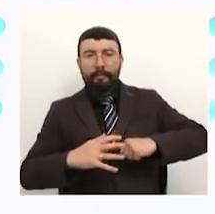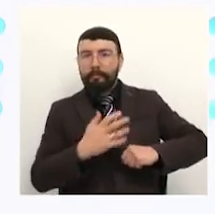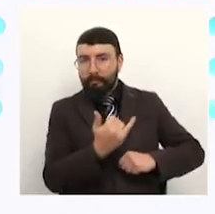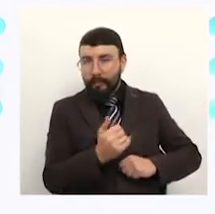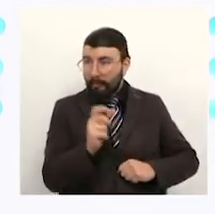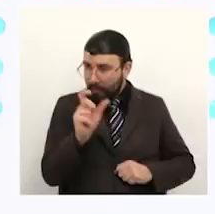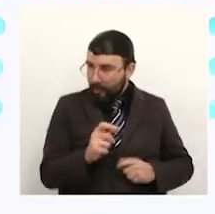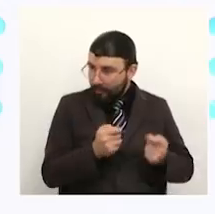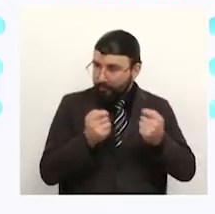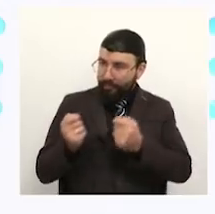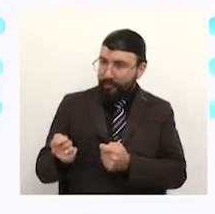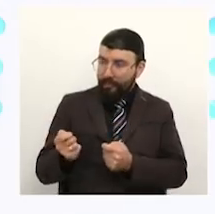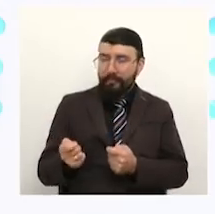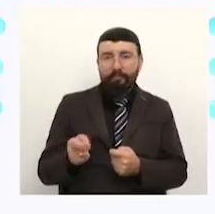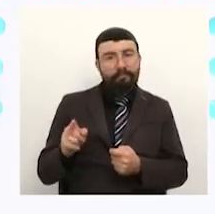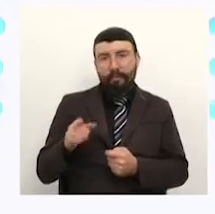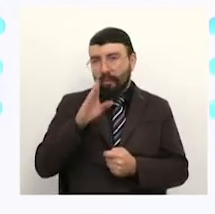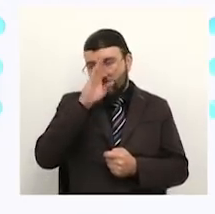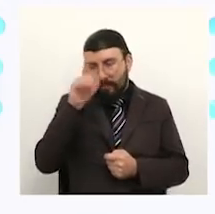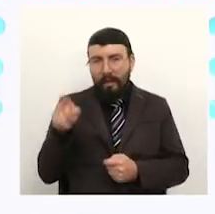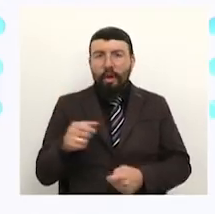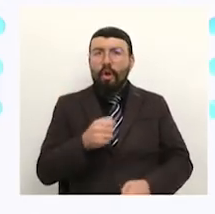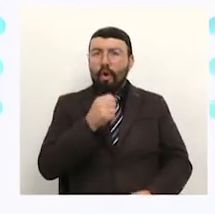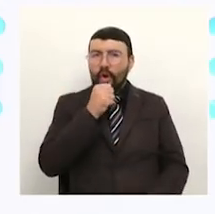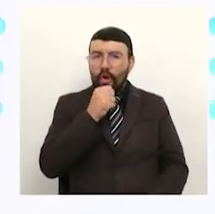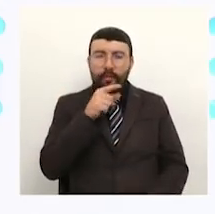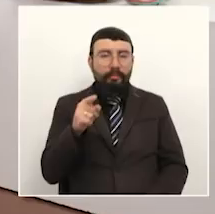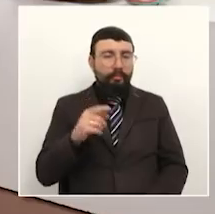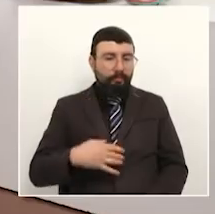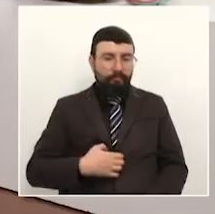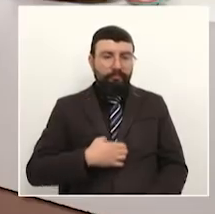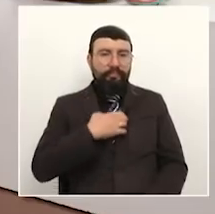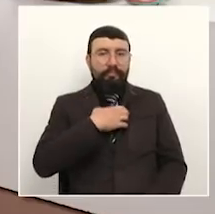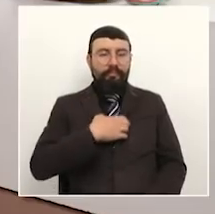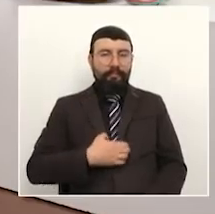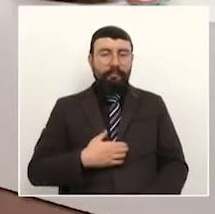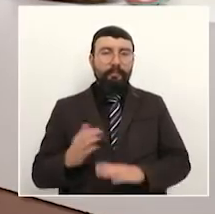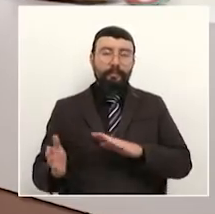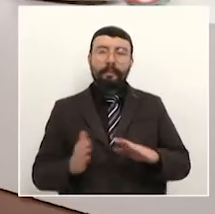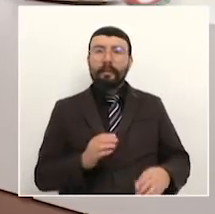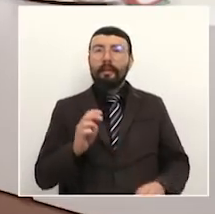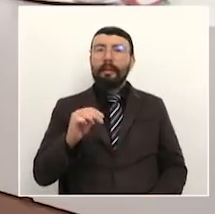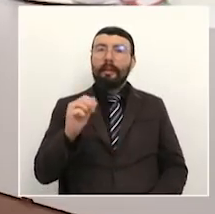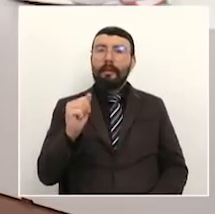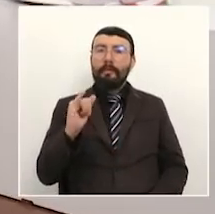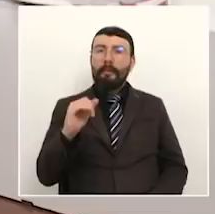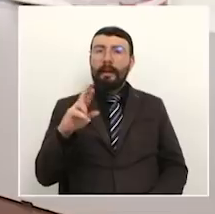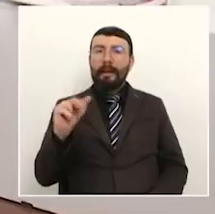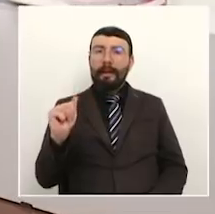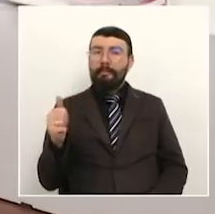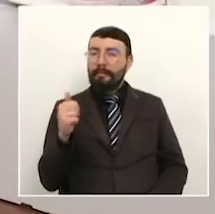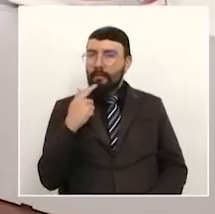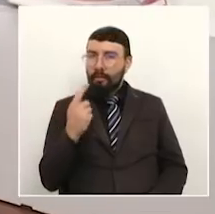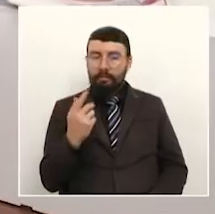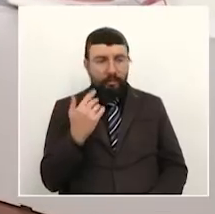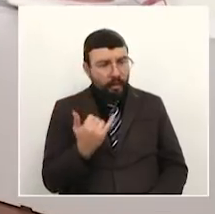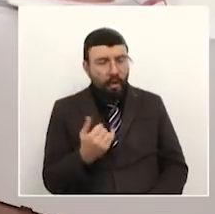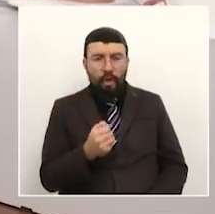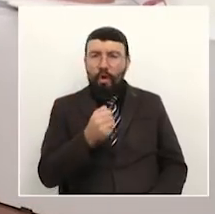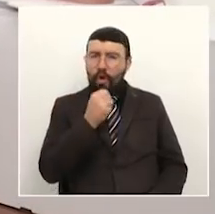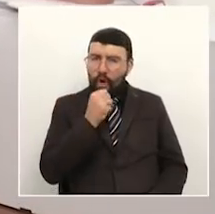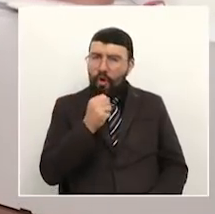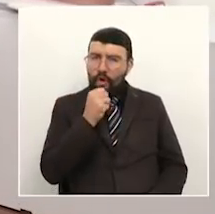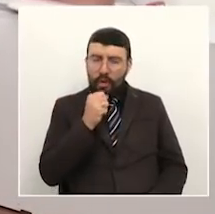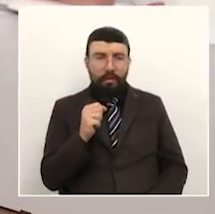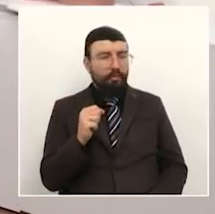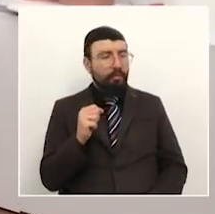paciente es el paciente típico de la tos por reflujo bueno dice mayra patricia cabrales y después de todos que duran más